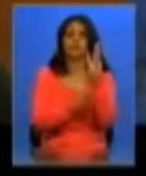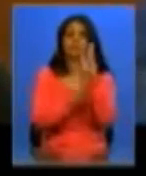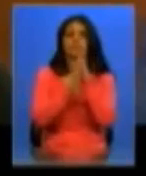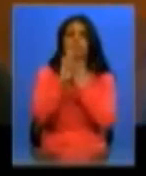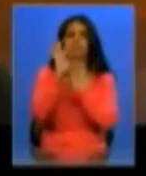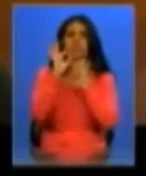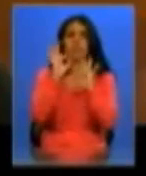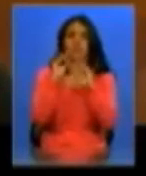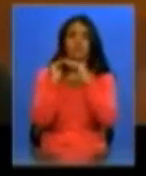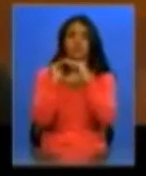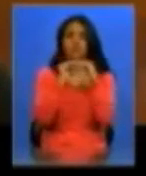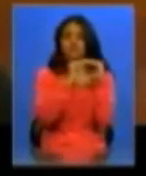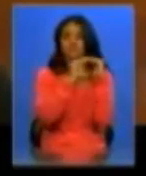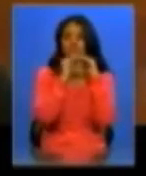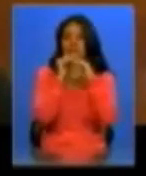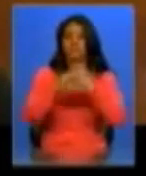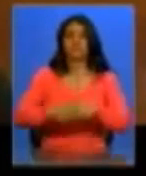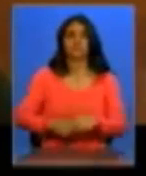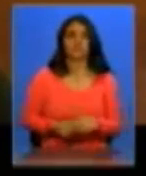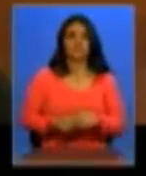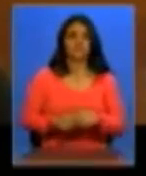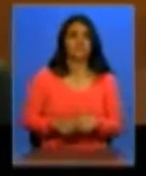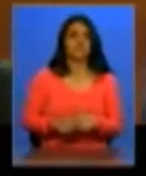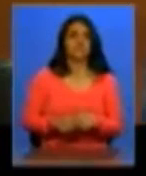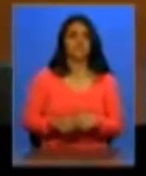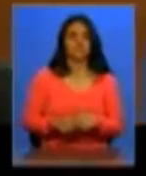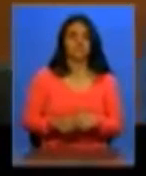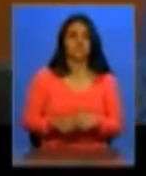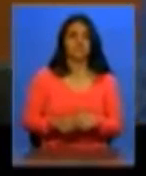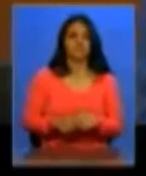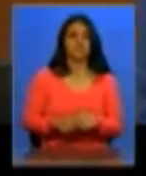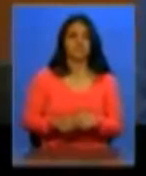crecimiento y estabilizada. La realidad es que con la tercera